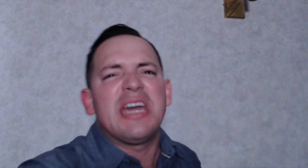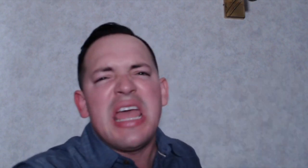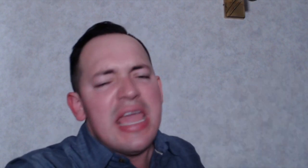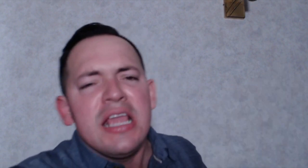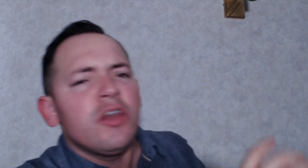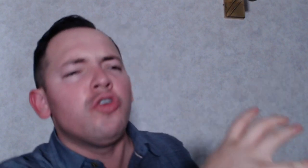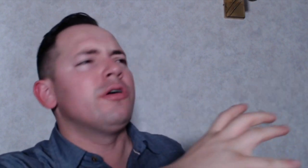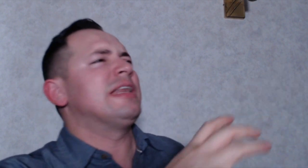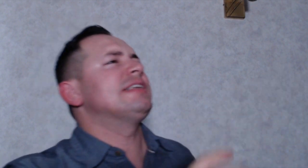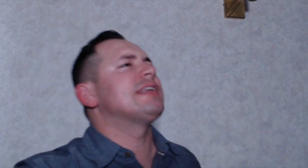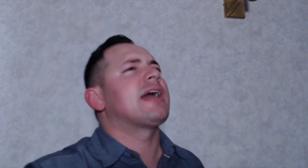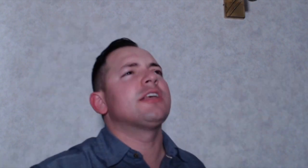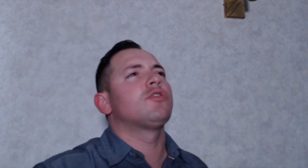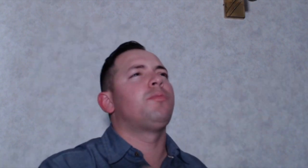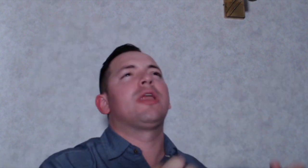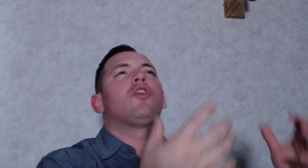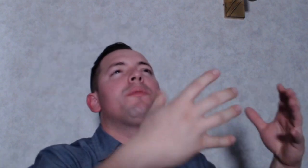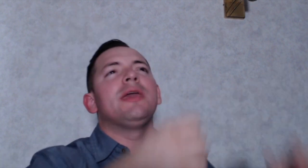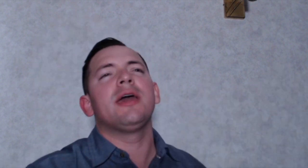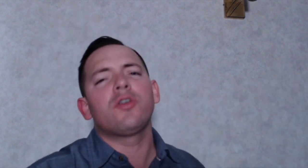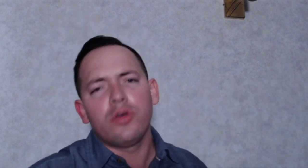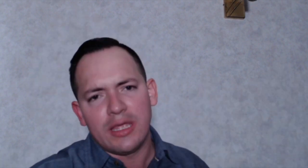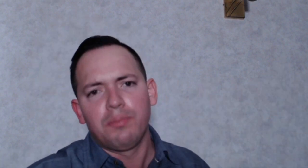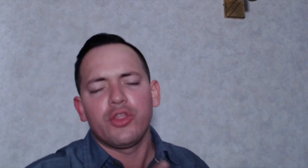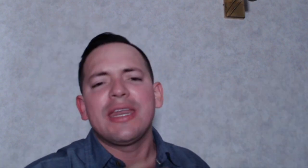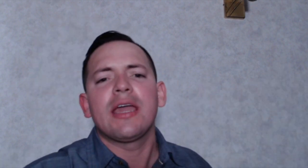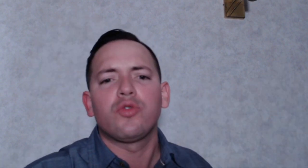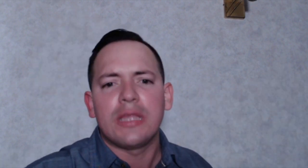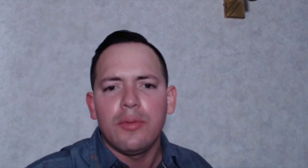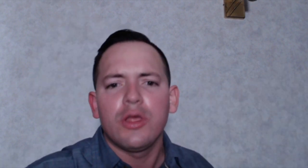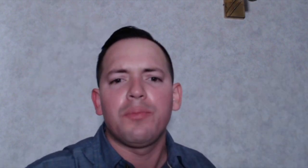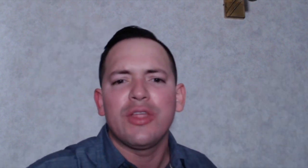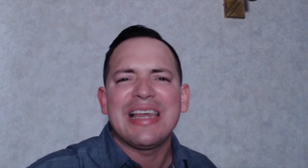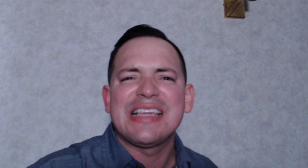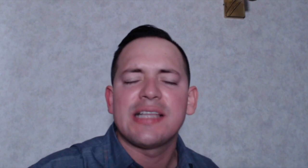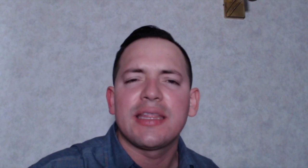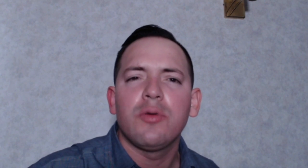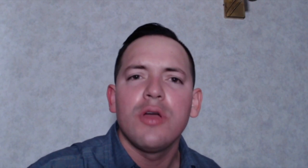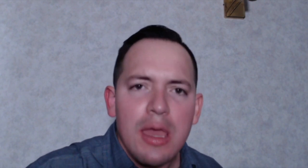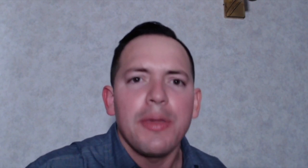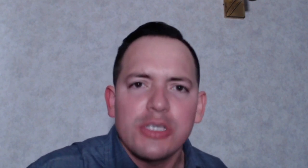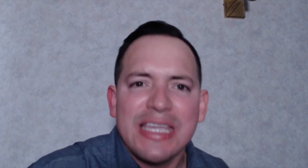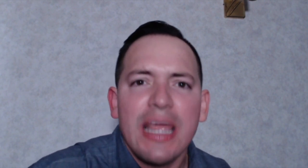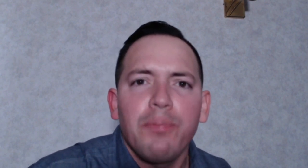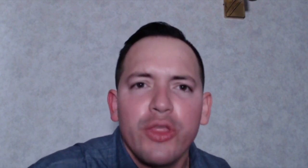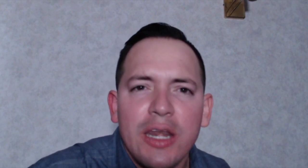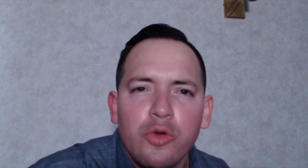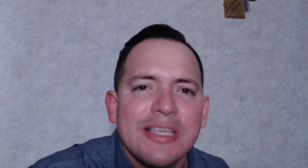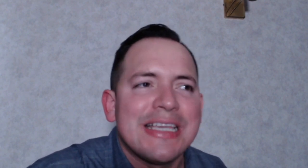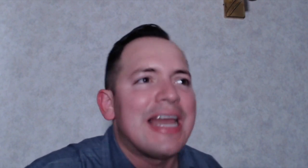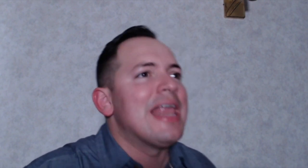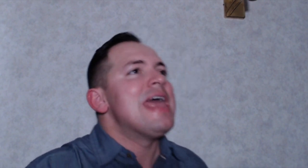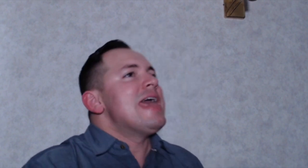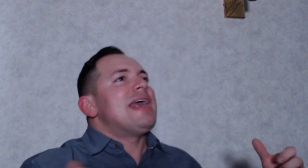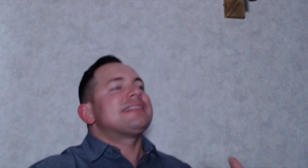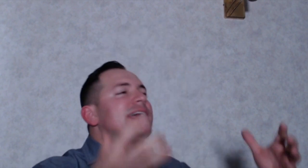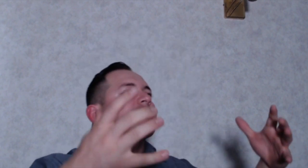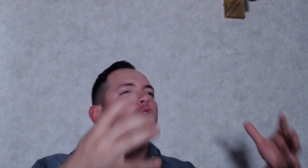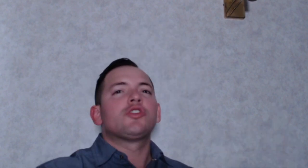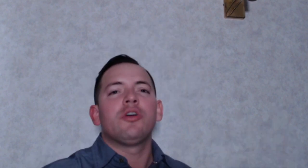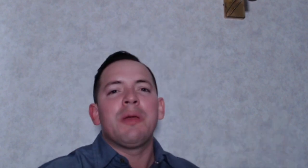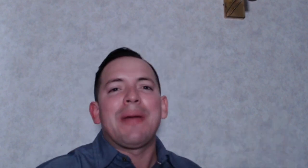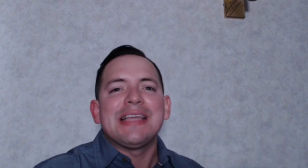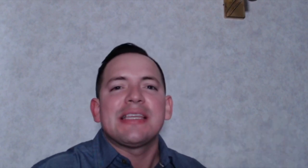del poder, y no en este caso por el gobierno del poder ejecutivo, del poder legislativo, pero sí del poder judicial.